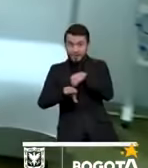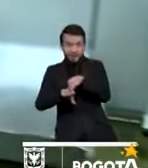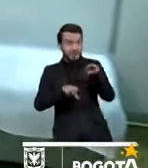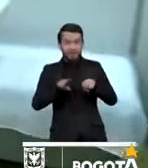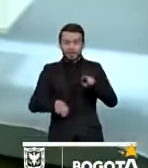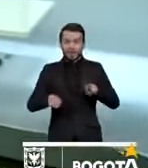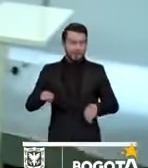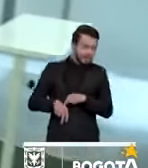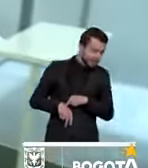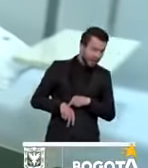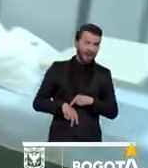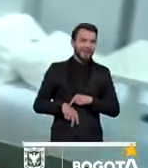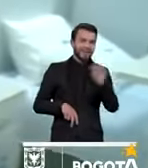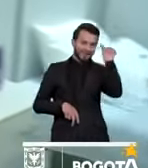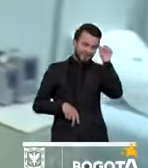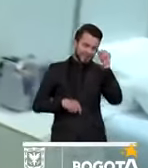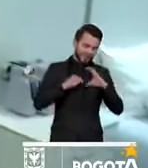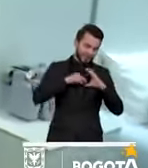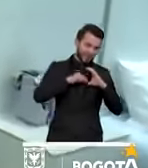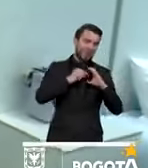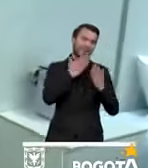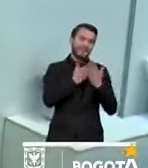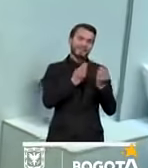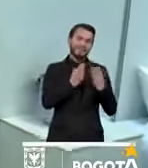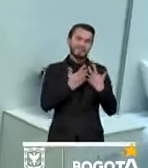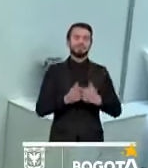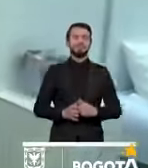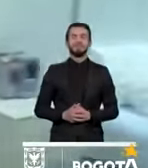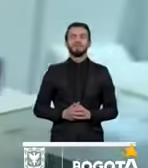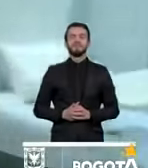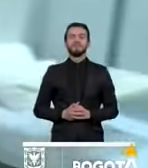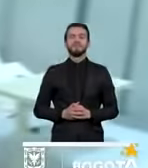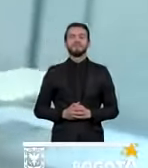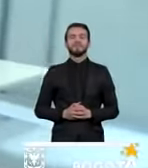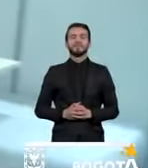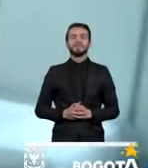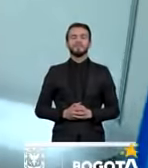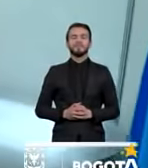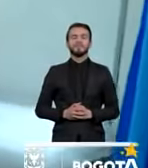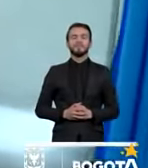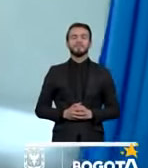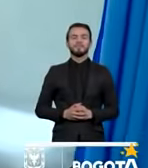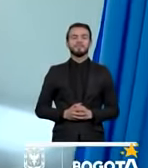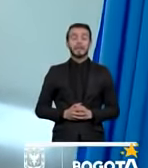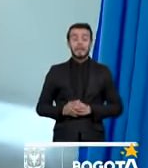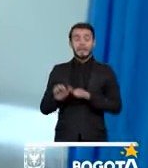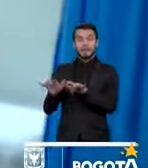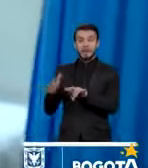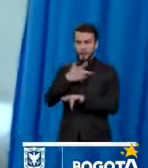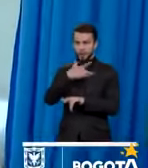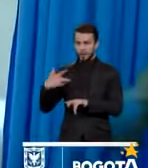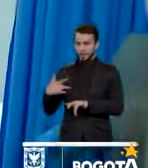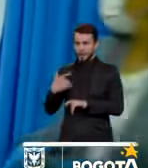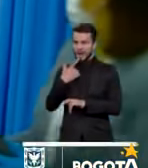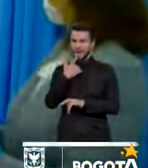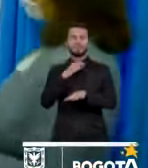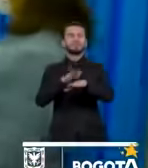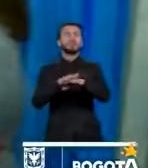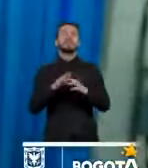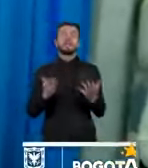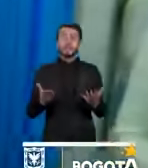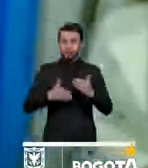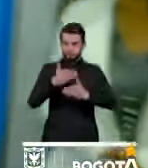aquí hay 200. Sí, aquí ya está. Sí. Vamos a ir creciendo de manera modular en la medida en que se